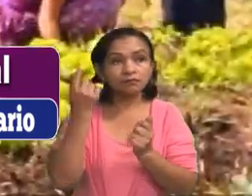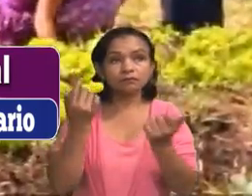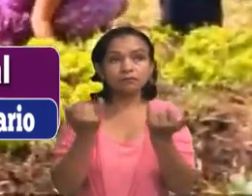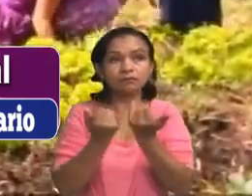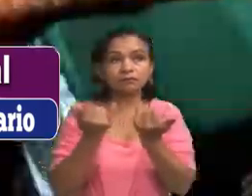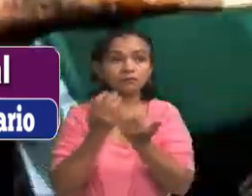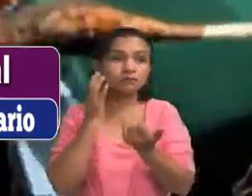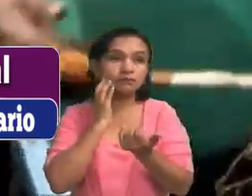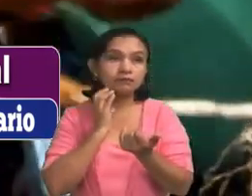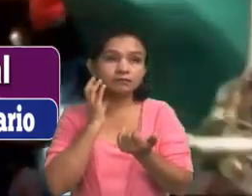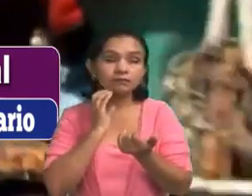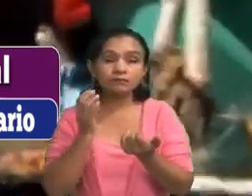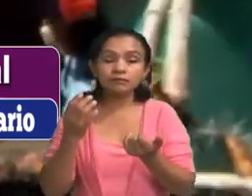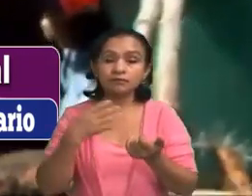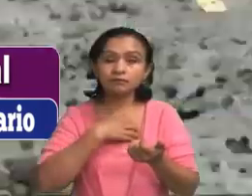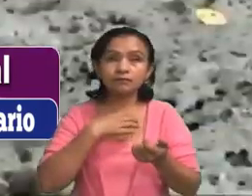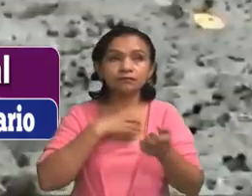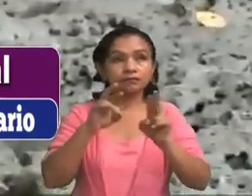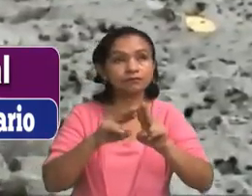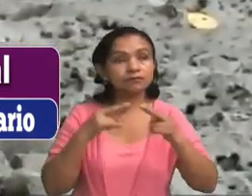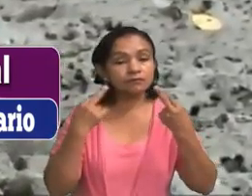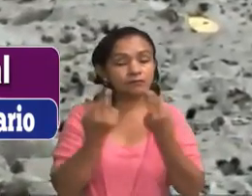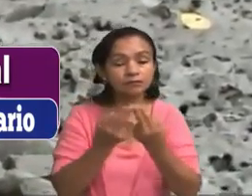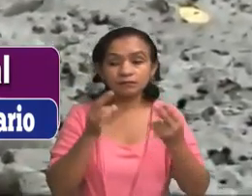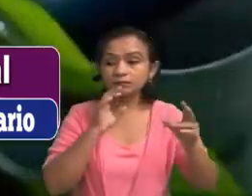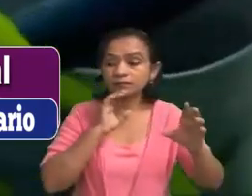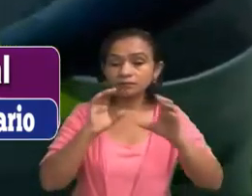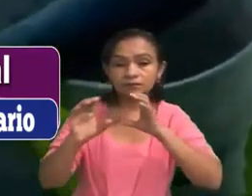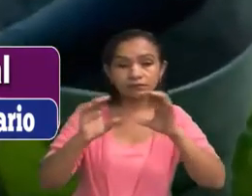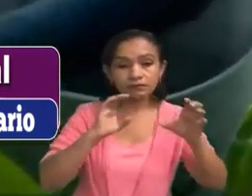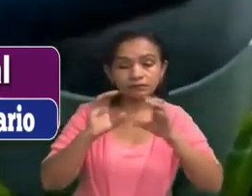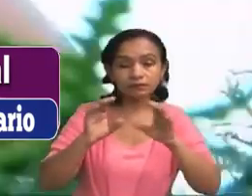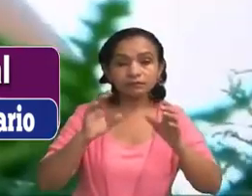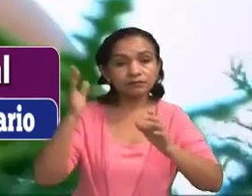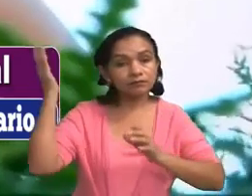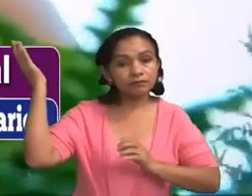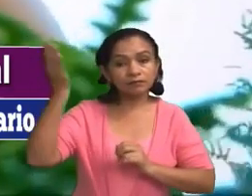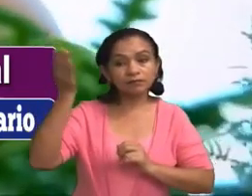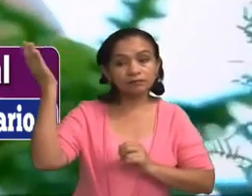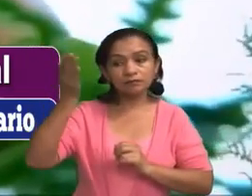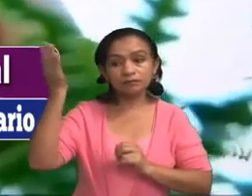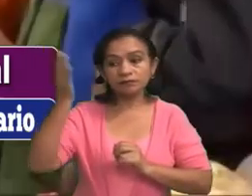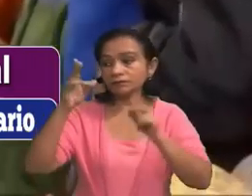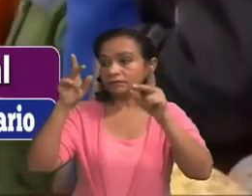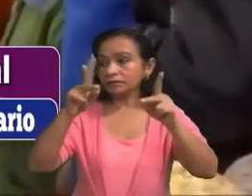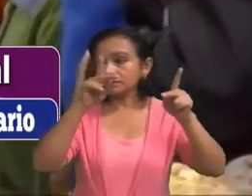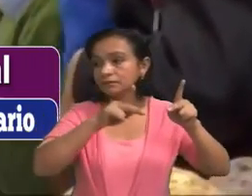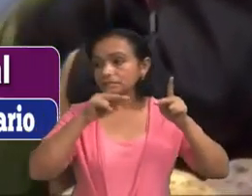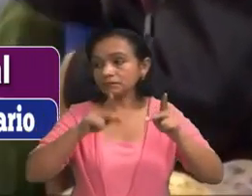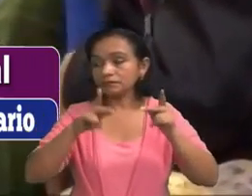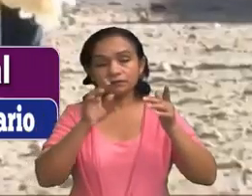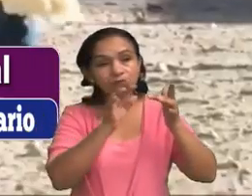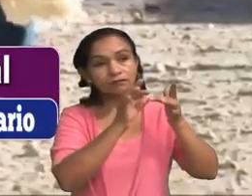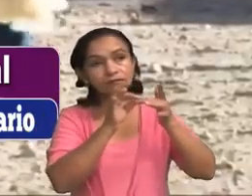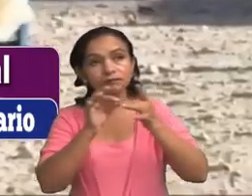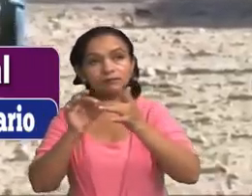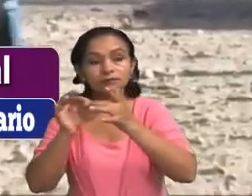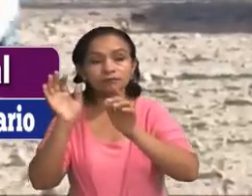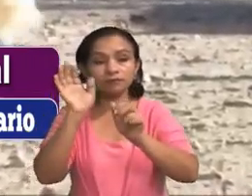y el encuentro, porque va a ser un espacio de diálogo, aunque van a haber ponencias, me supongo, ¿no?, magistrales sobre cada uno de los tópicos que